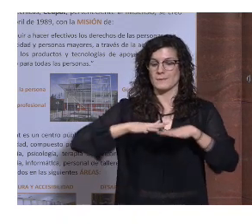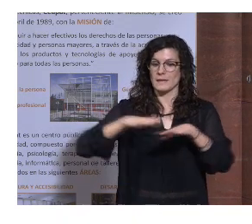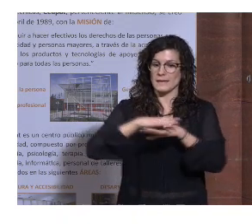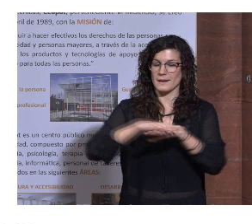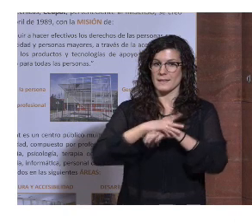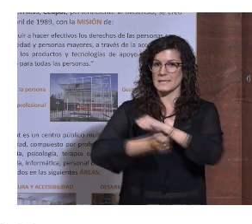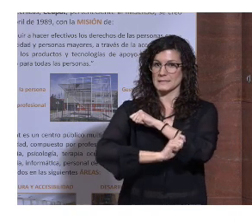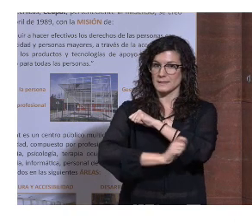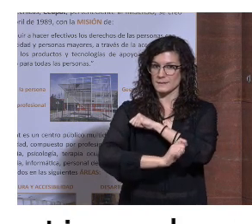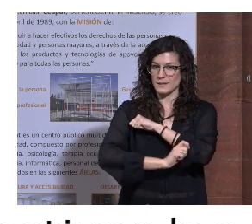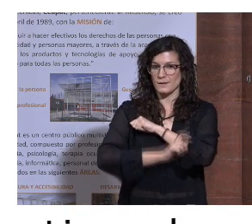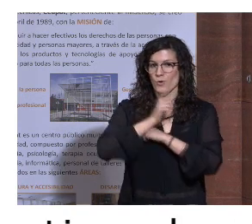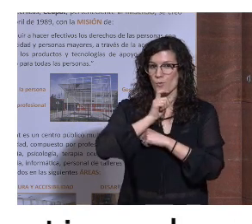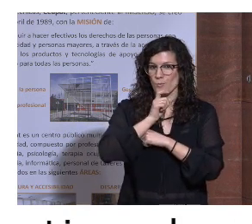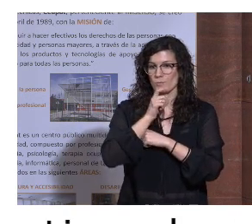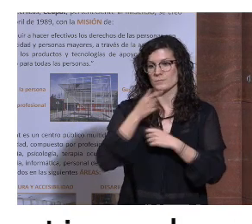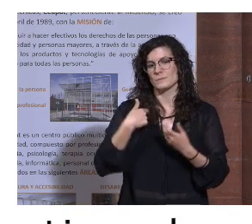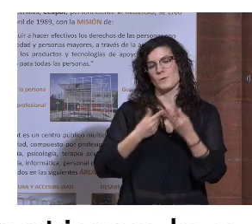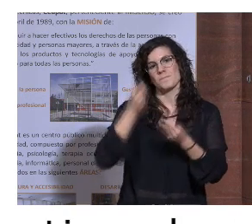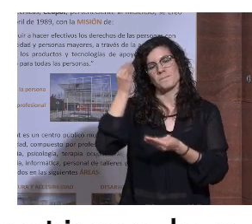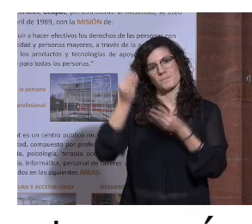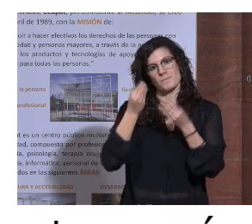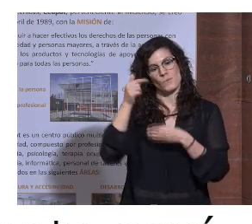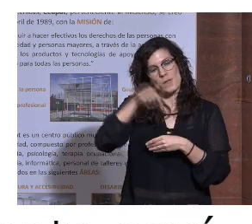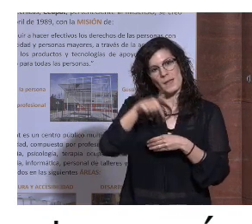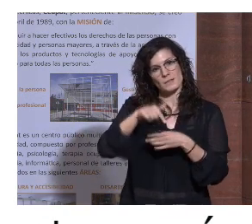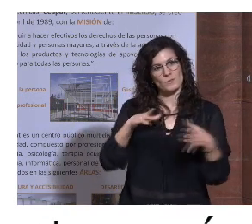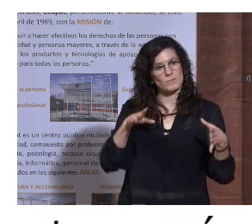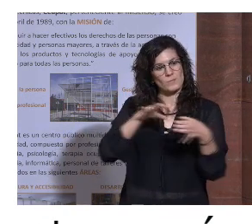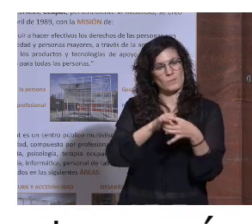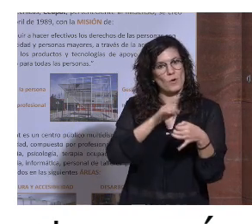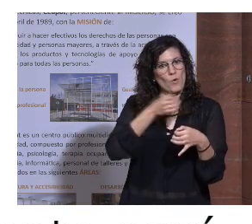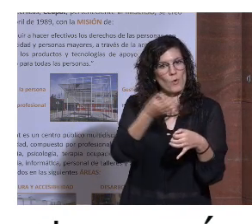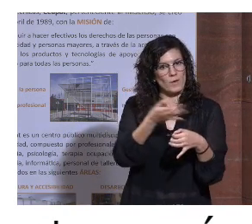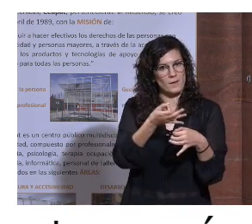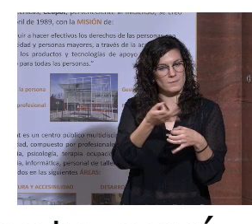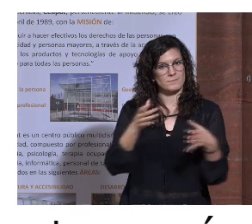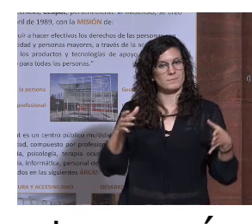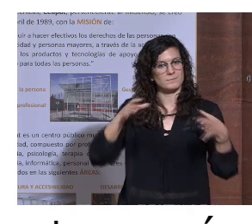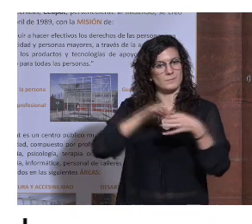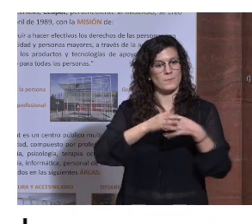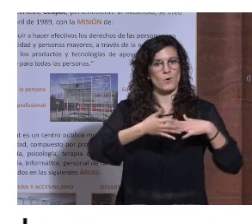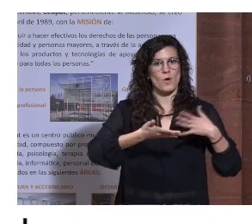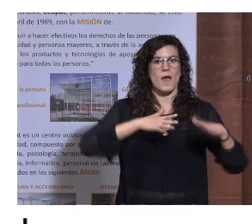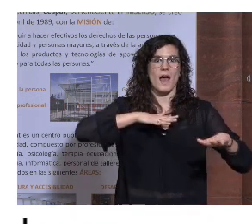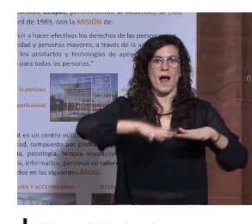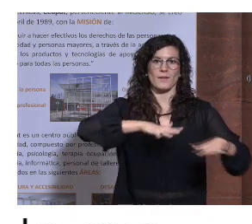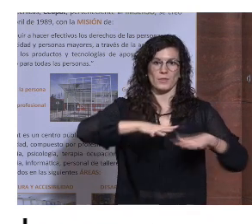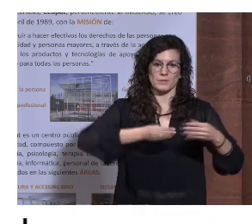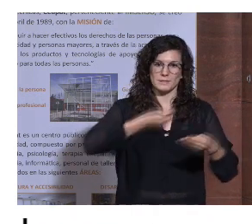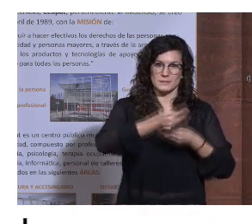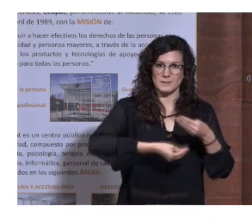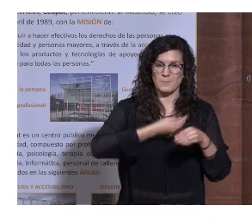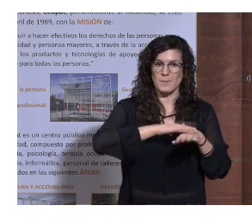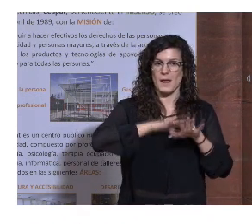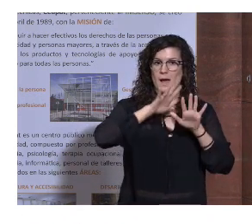estratégicas, el planteamiento aquí es, esto está vinculado con todo lo que tiene que ver con las acciones que se hacen para